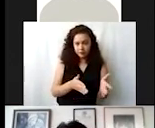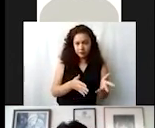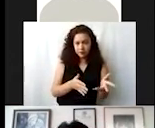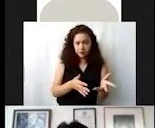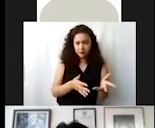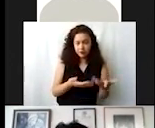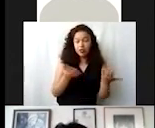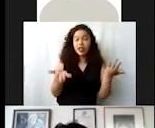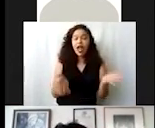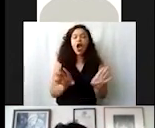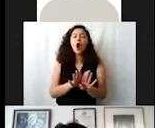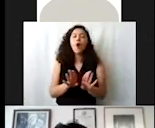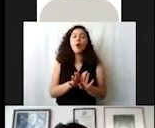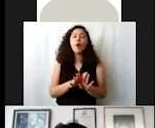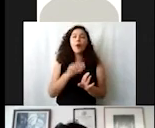presumiblemente